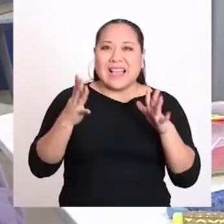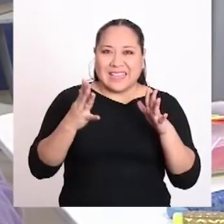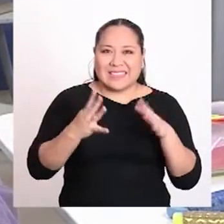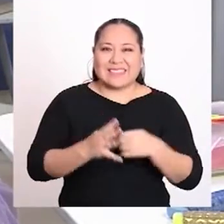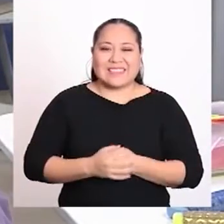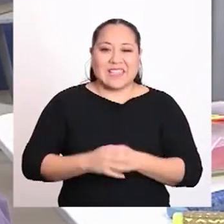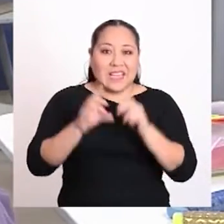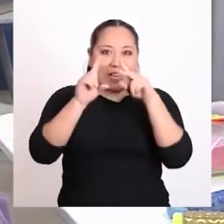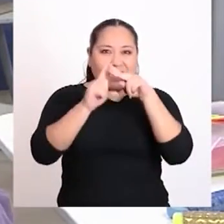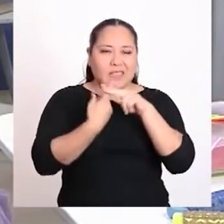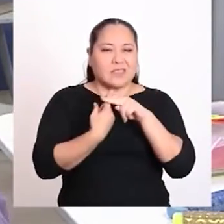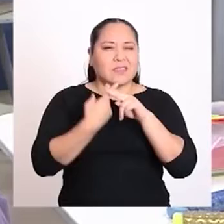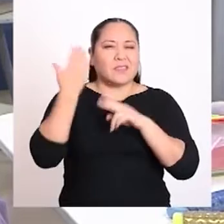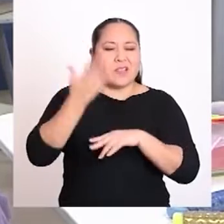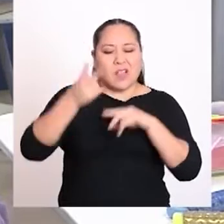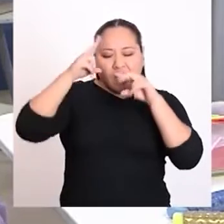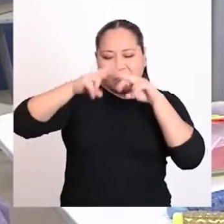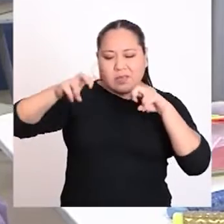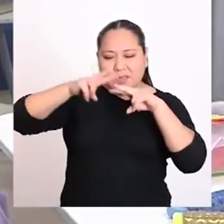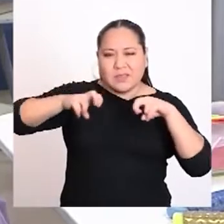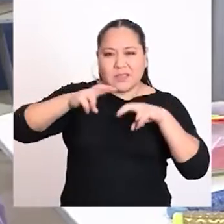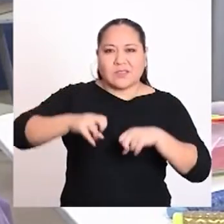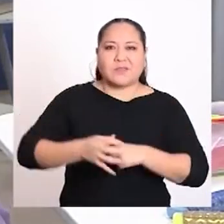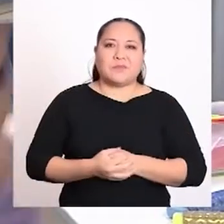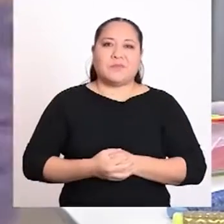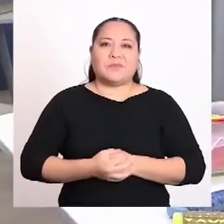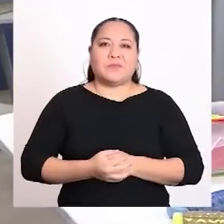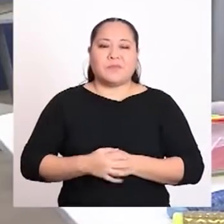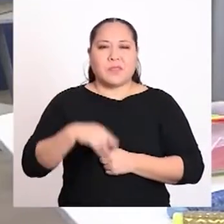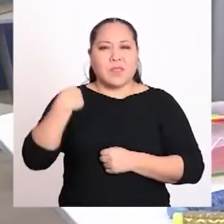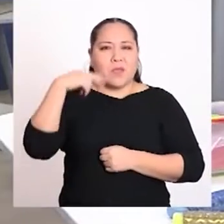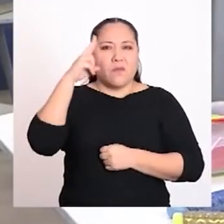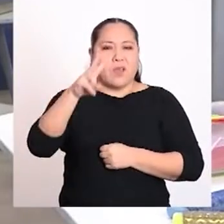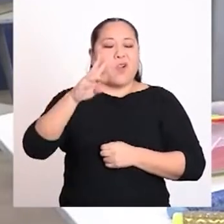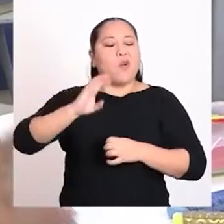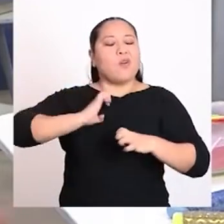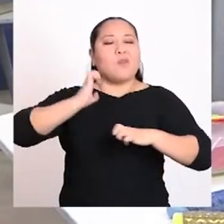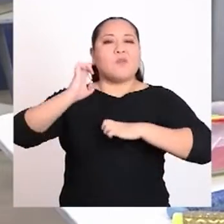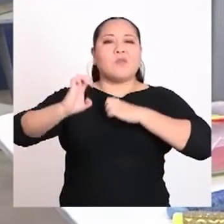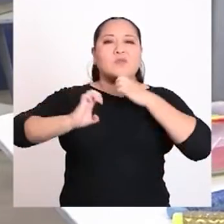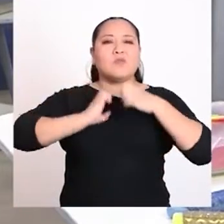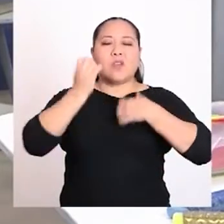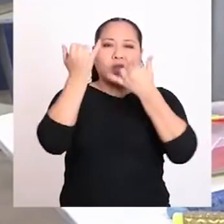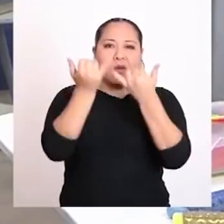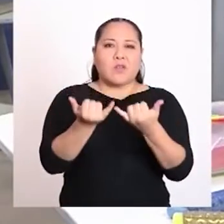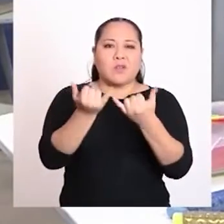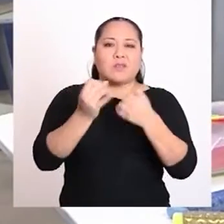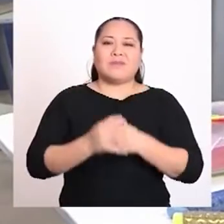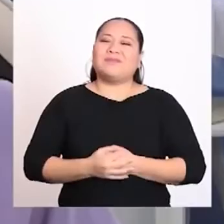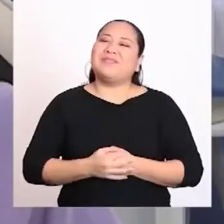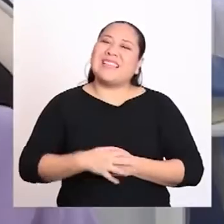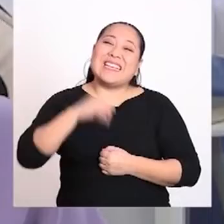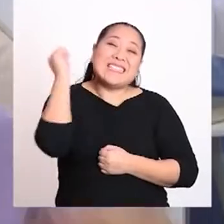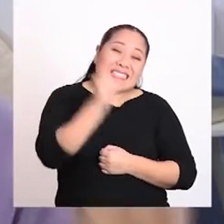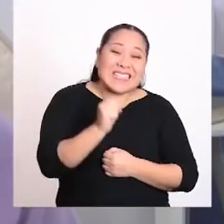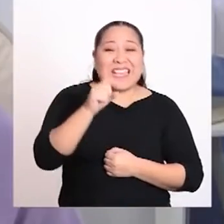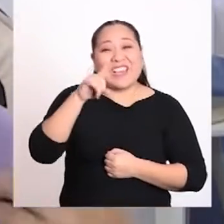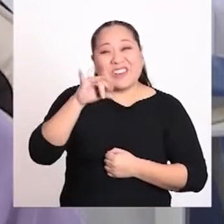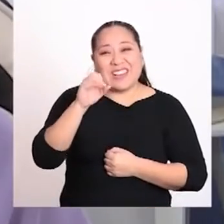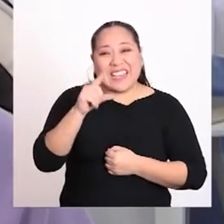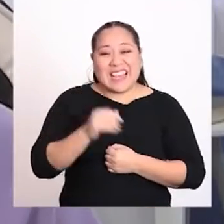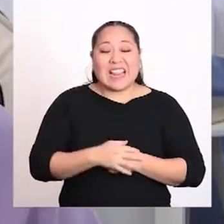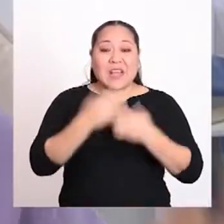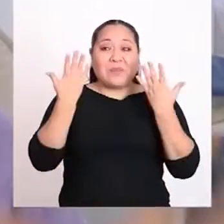Ahora sí, a iniciar nuestra investigación. Te veo emocionada hoy. Así